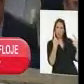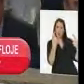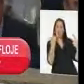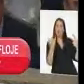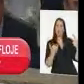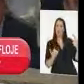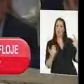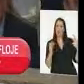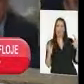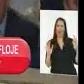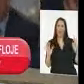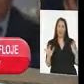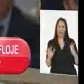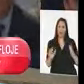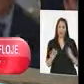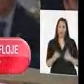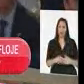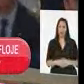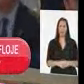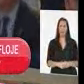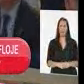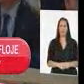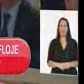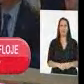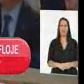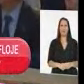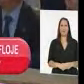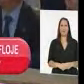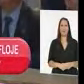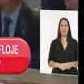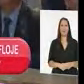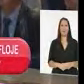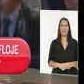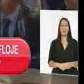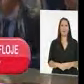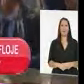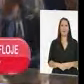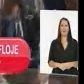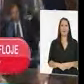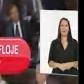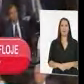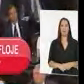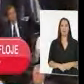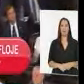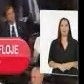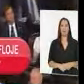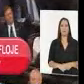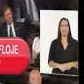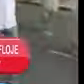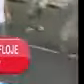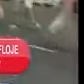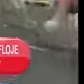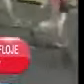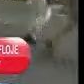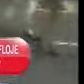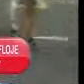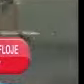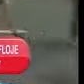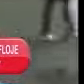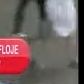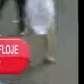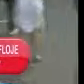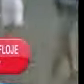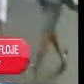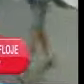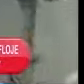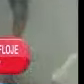bueno, discutimos después, porque si no, estas cosas se siguen pateando para adelante. Hay una semana, bueno, convoquemos, hagan la sí, reunión que tienen, ¿no?, que hacer. Sí,